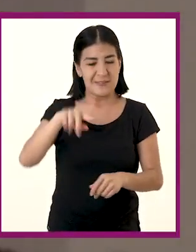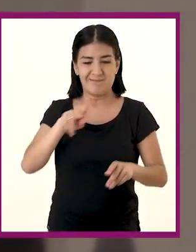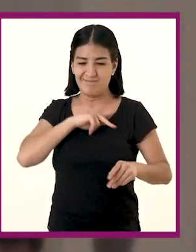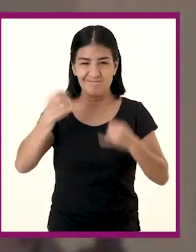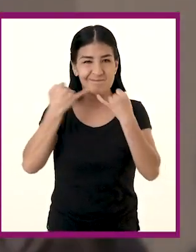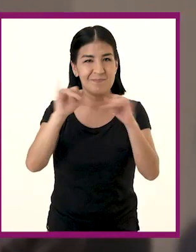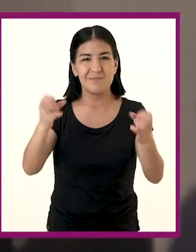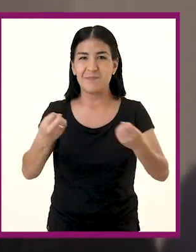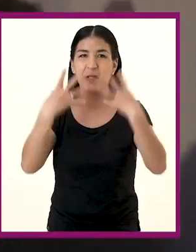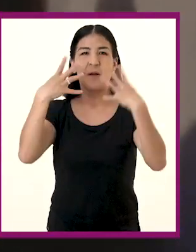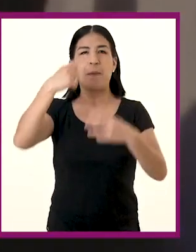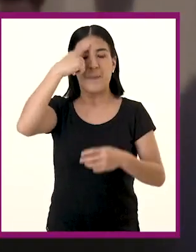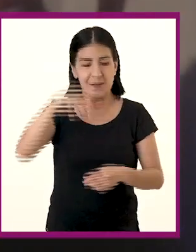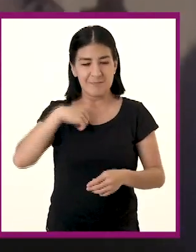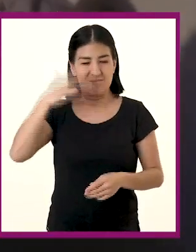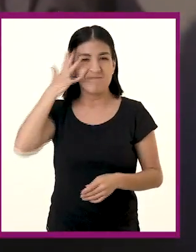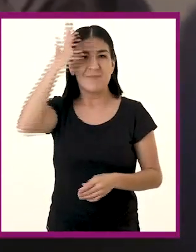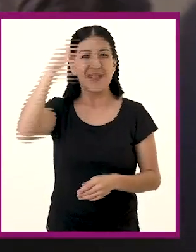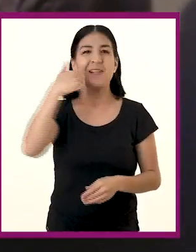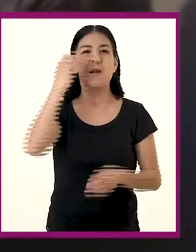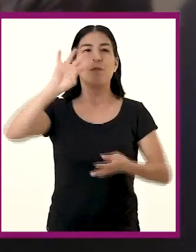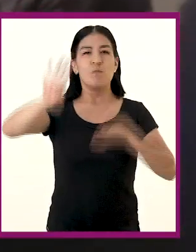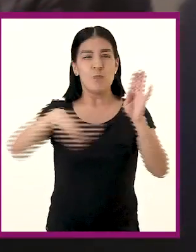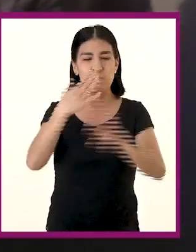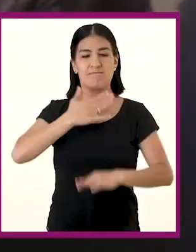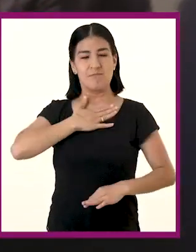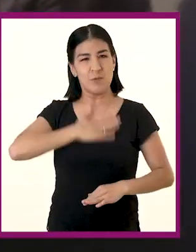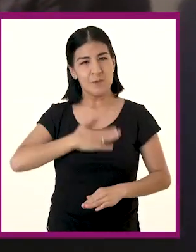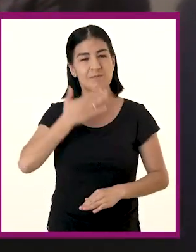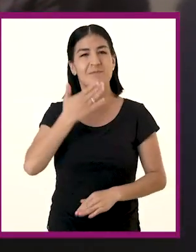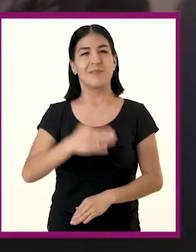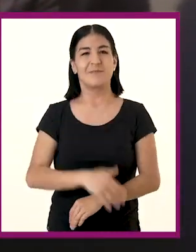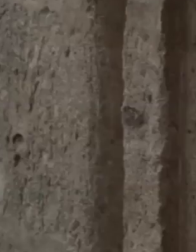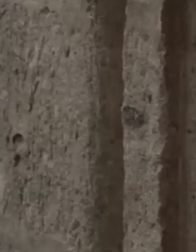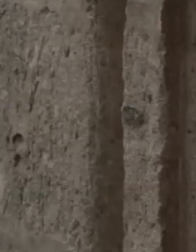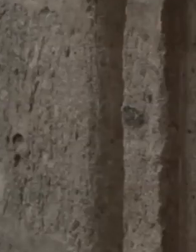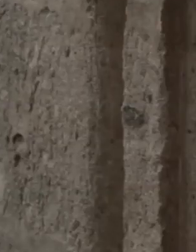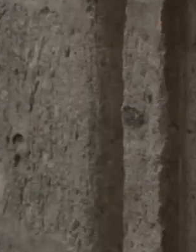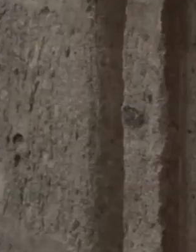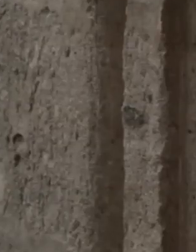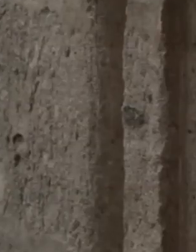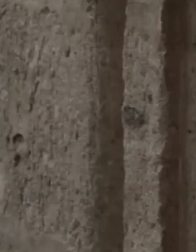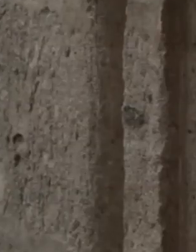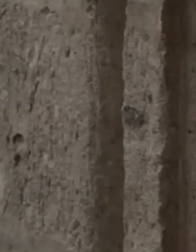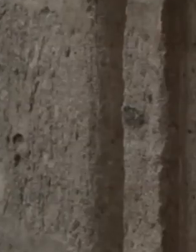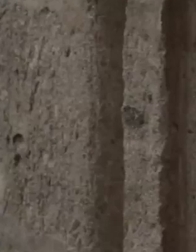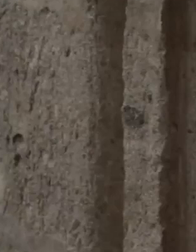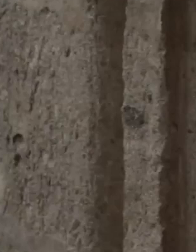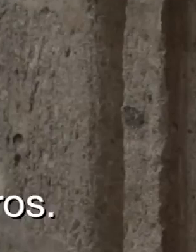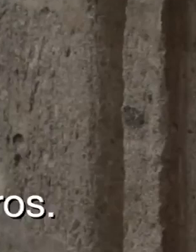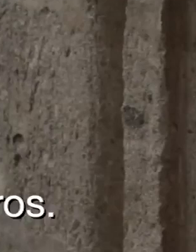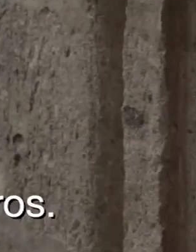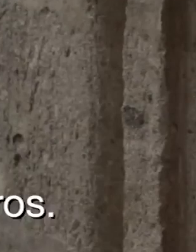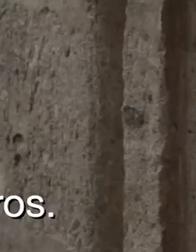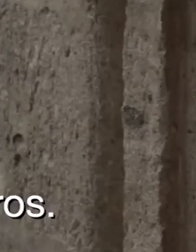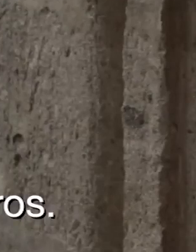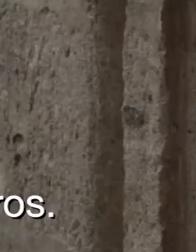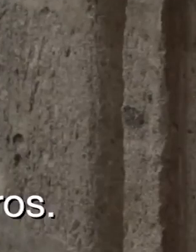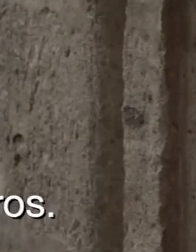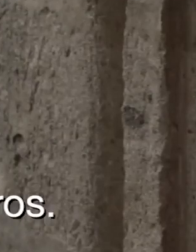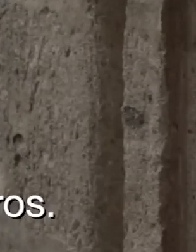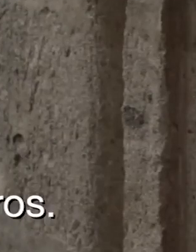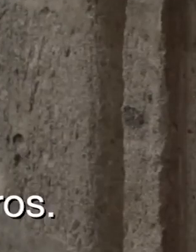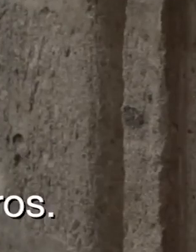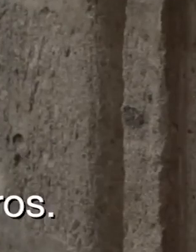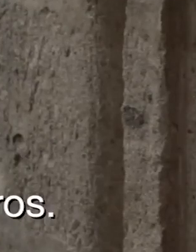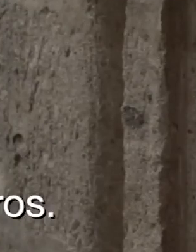voluntad individual y la orienta para construir un mundo justo. Mexico is a very religious country, and it's also a country where a